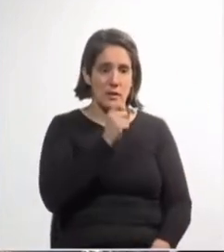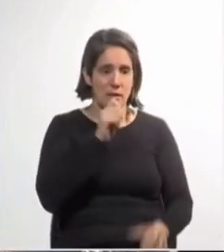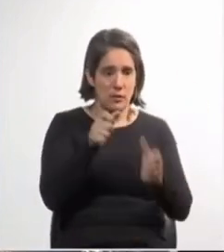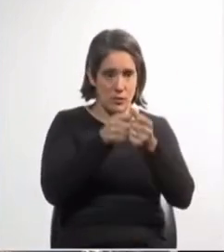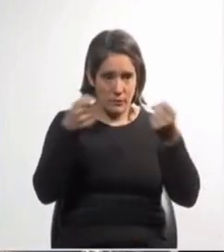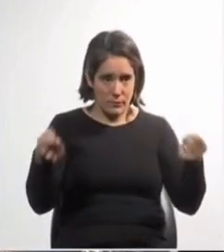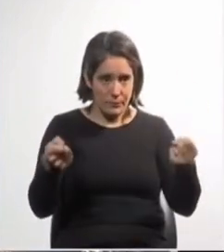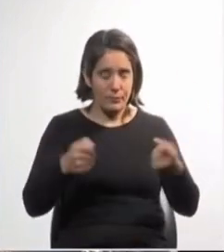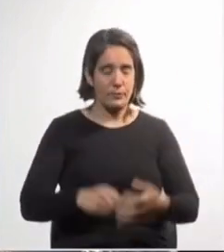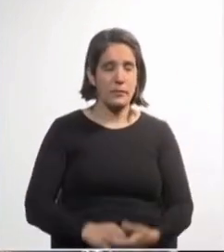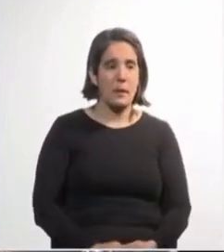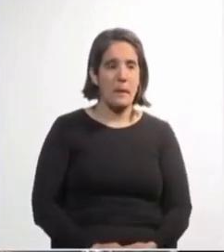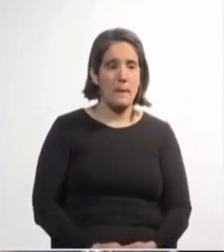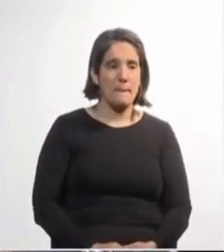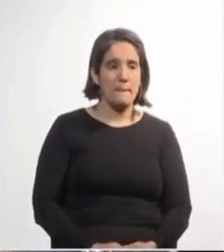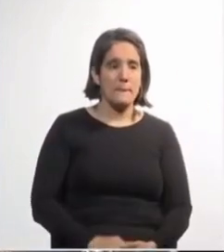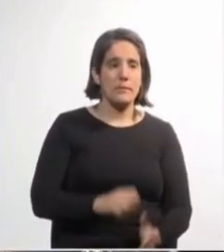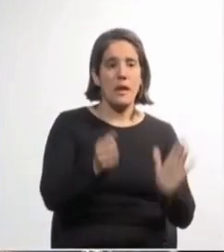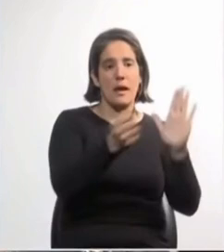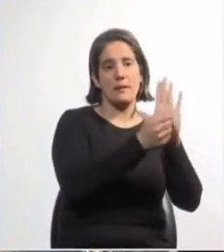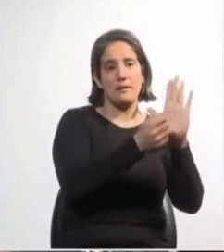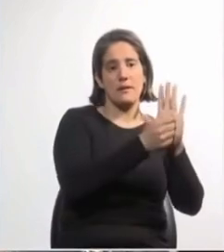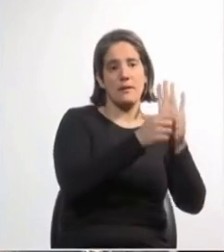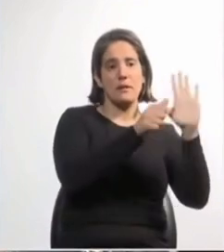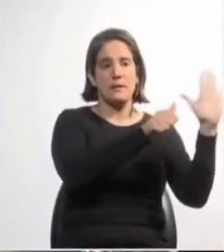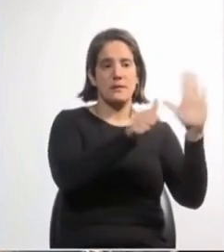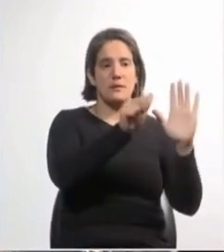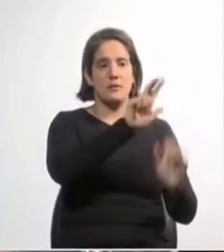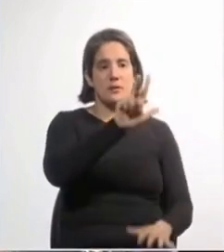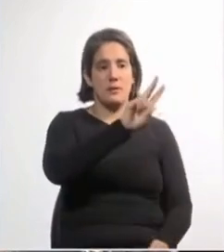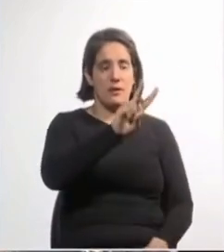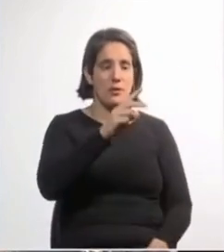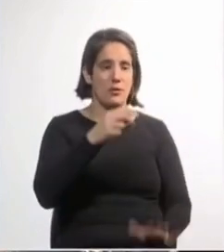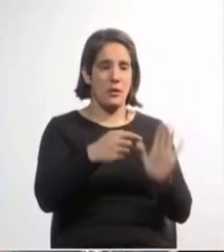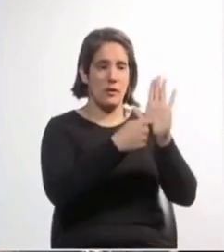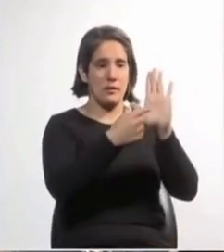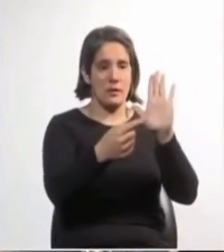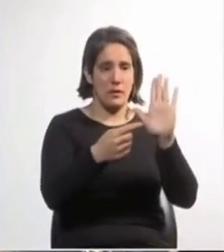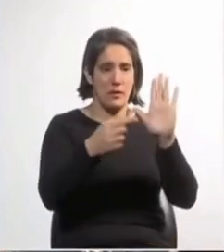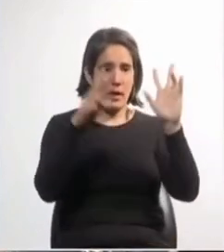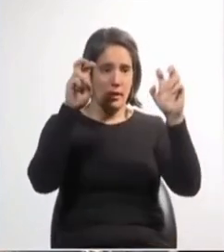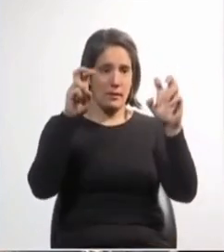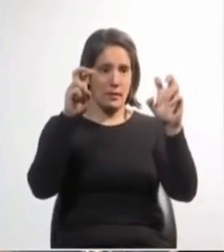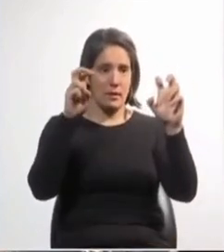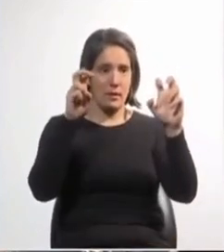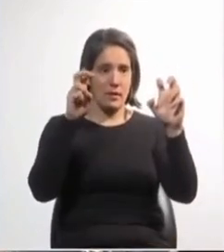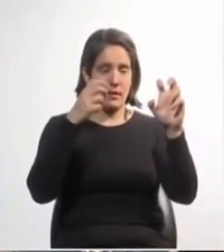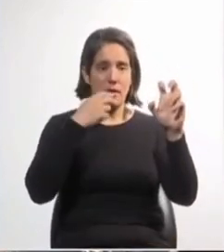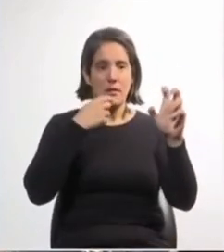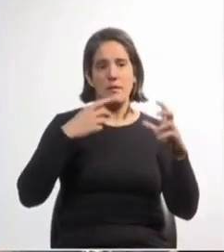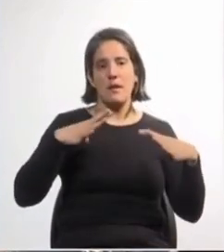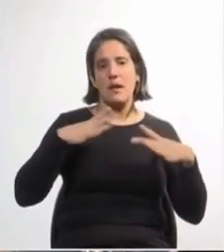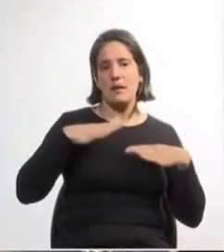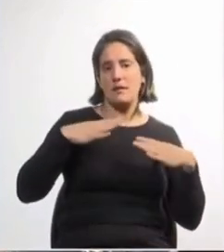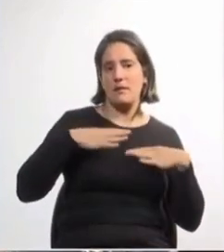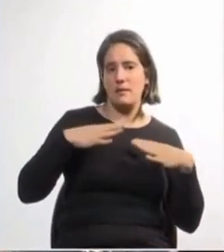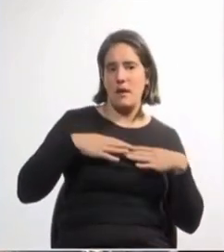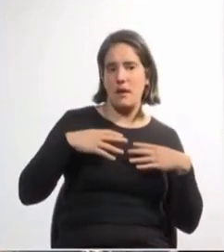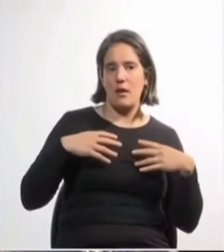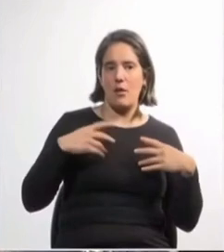y televisión, y al artículo 632, que refiere al cómputo de licencias en el servicio